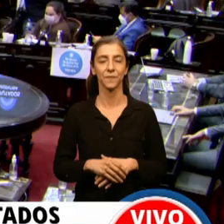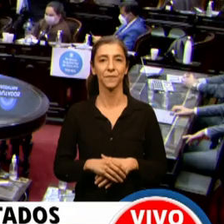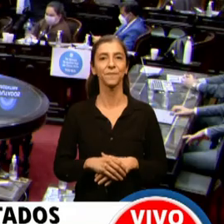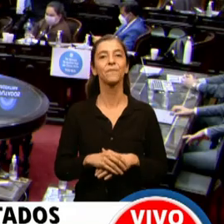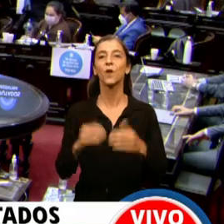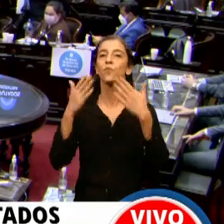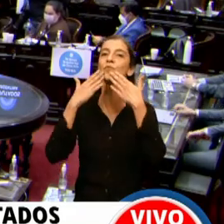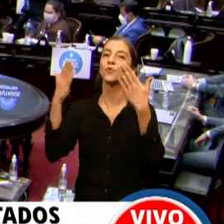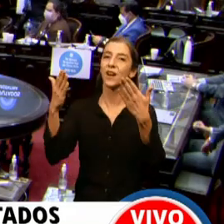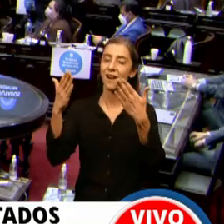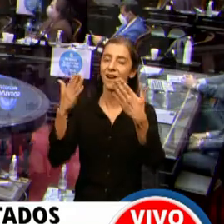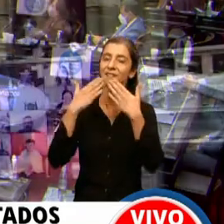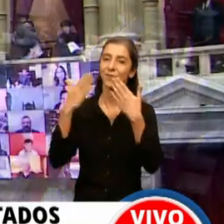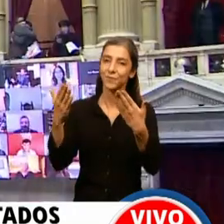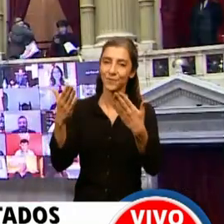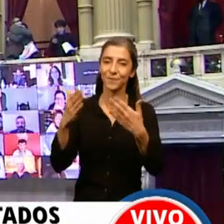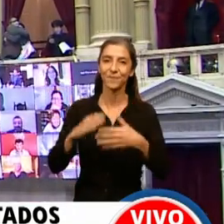muchas gracias